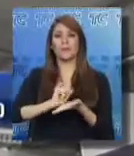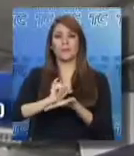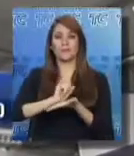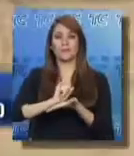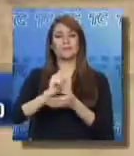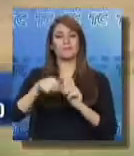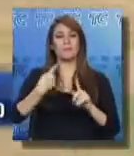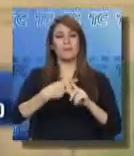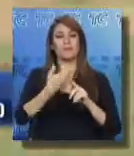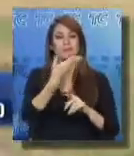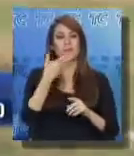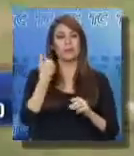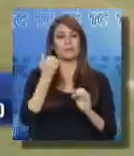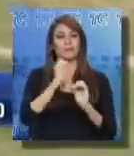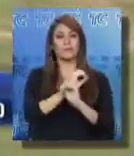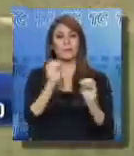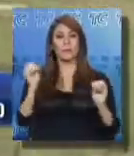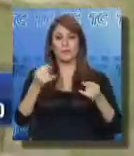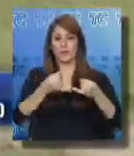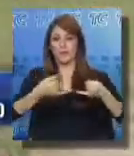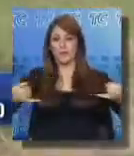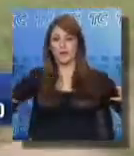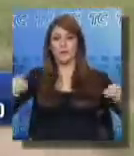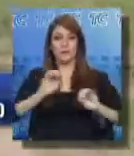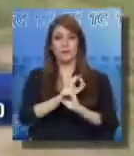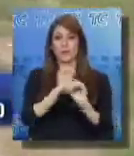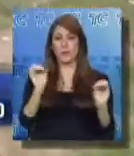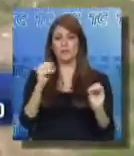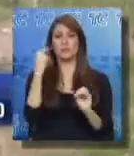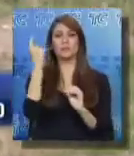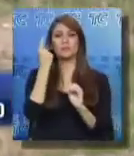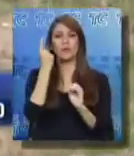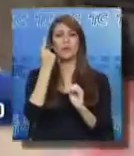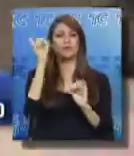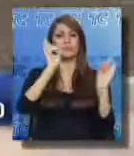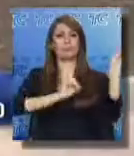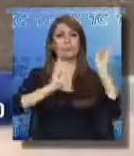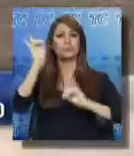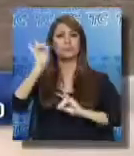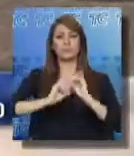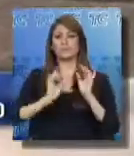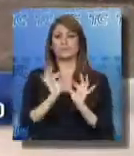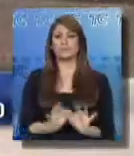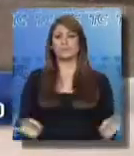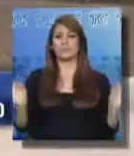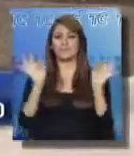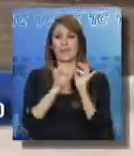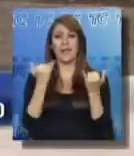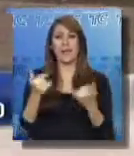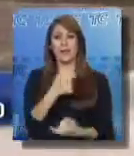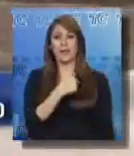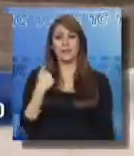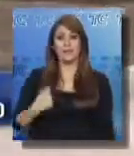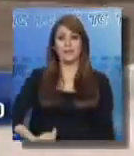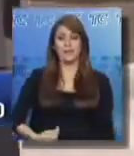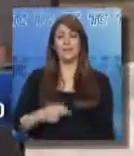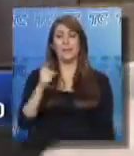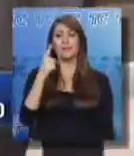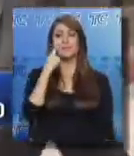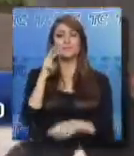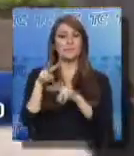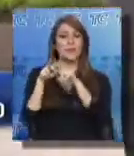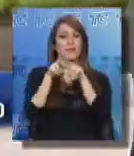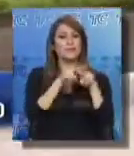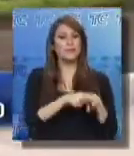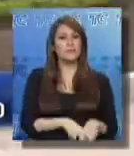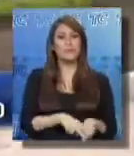una comunicación sin cables, favoreciendo así a nuestro país y a la región. Hoy la delegación china verificará el lugar donde